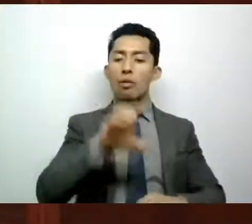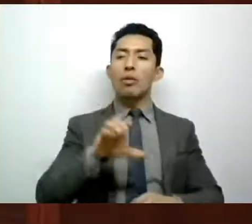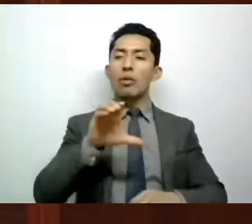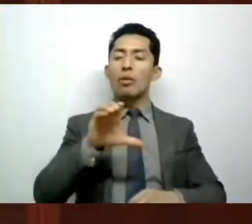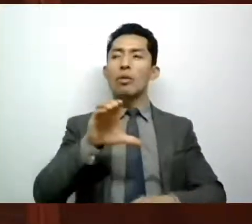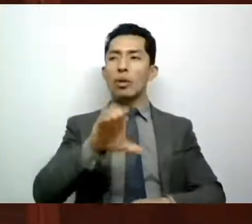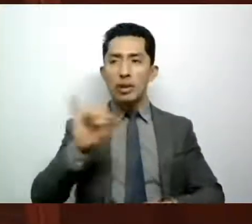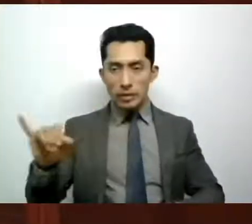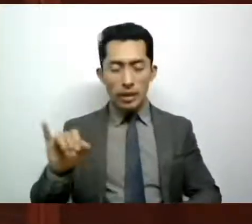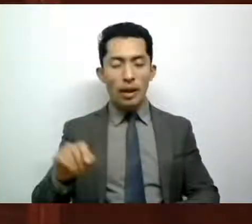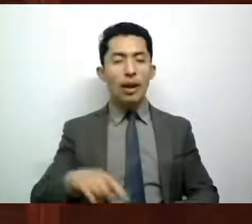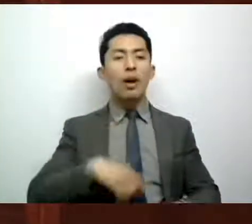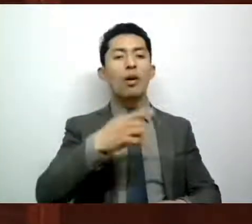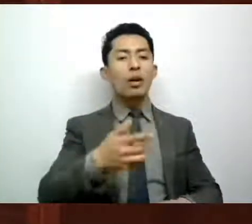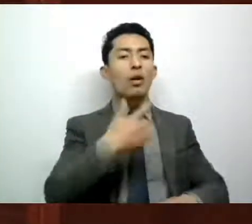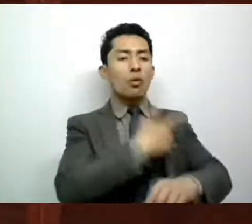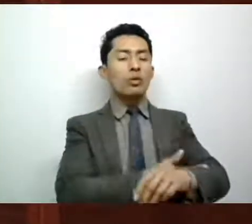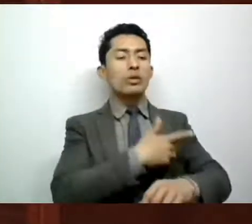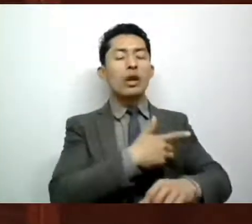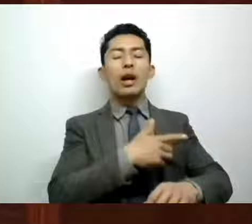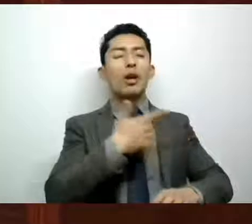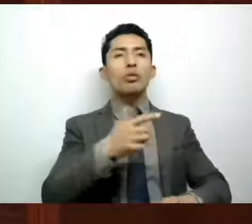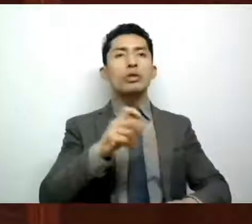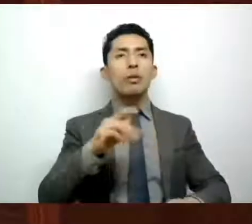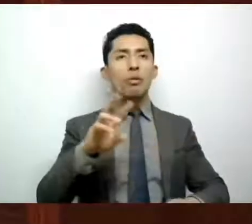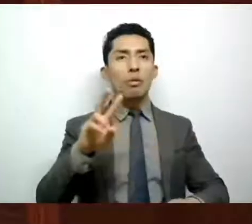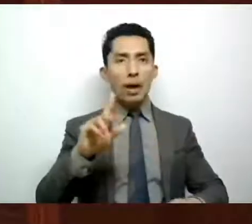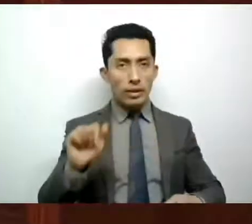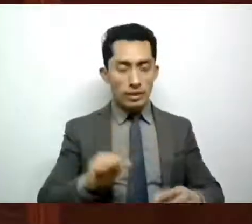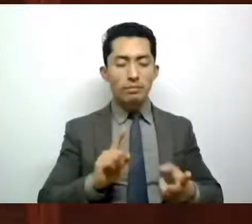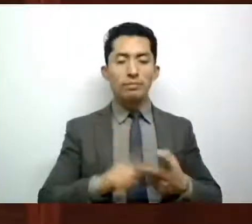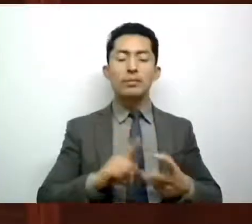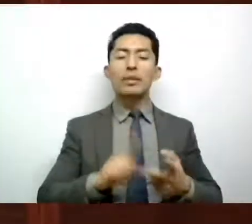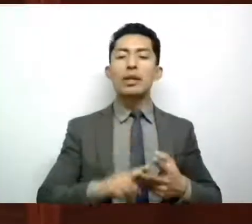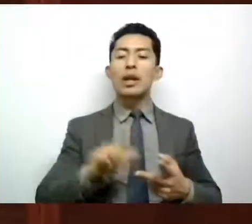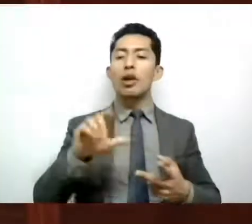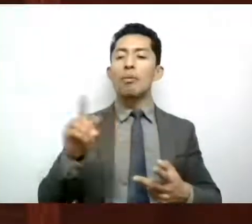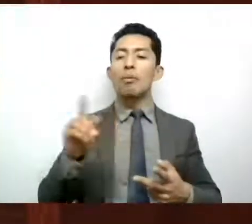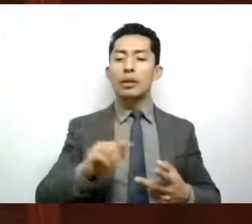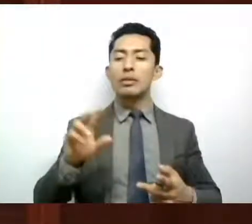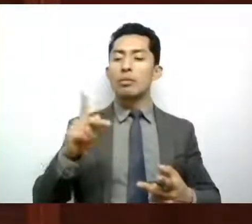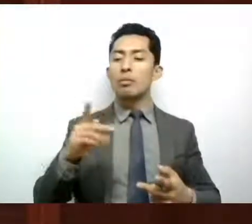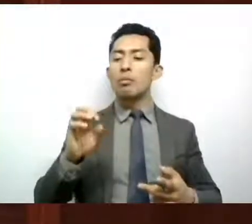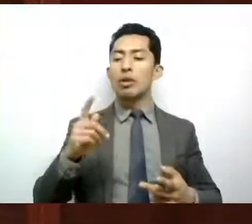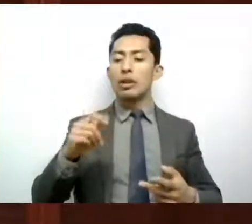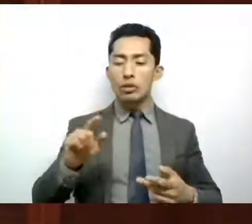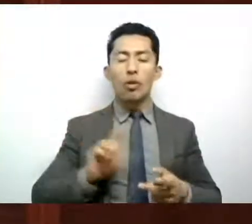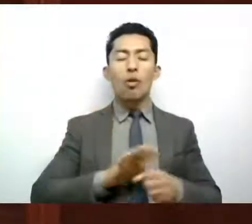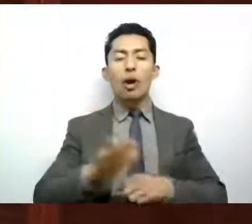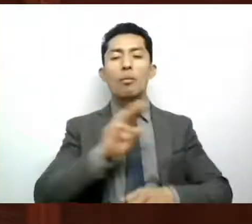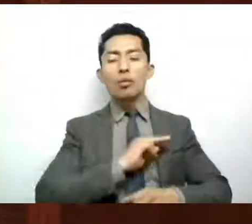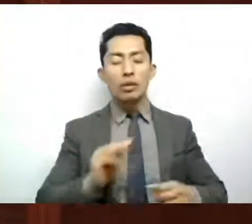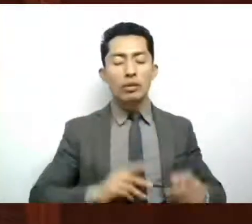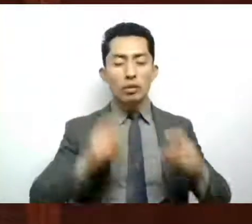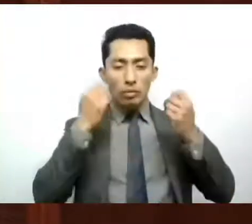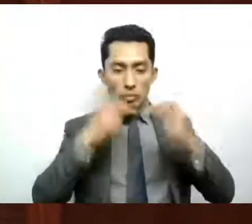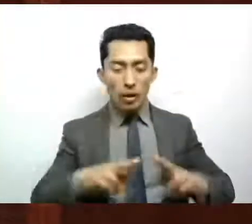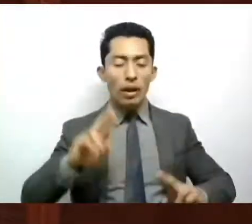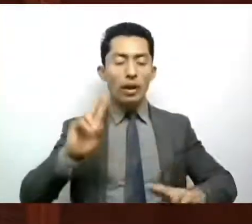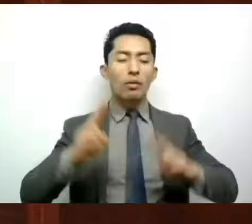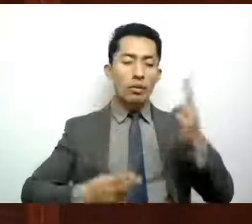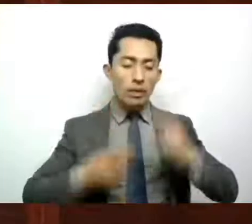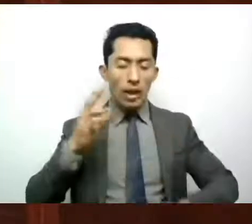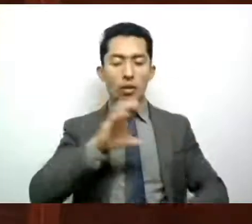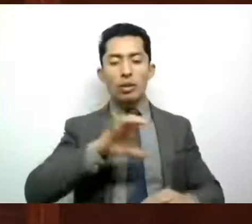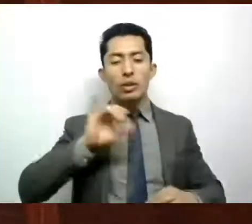Cuautitlán Izcalli, la vía Gustavo Vaz, la vía López Portillo, que incluye los municipios de Naucalpan,